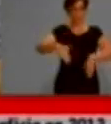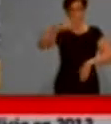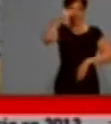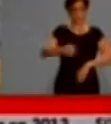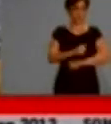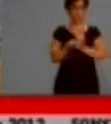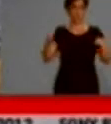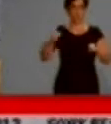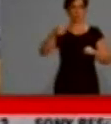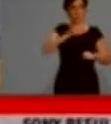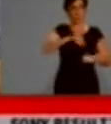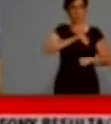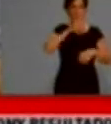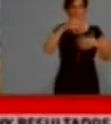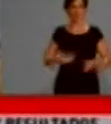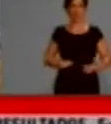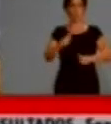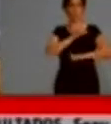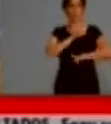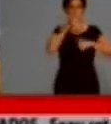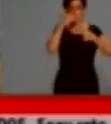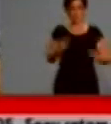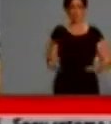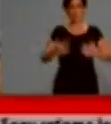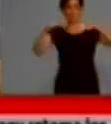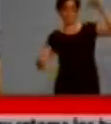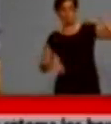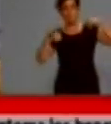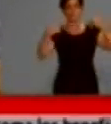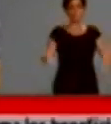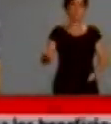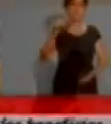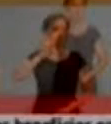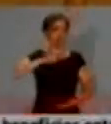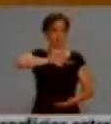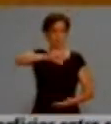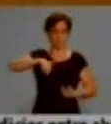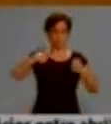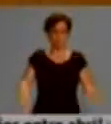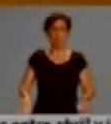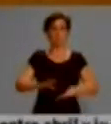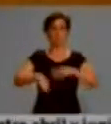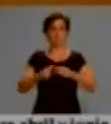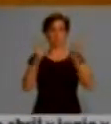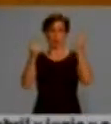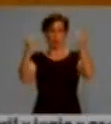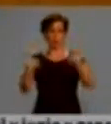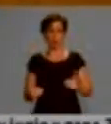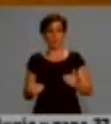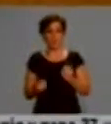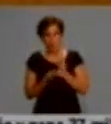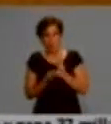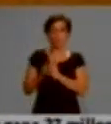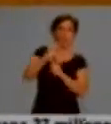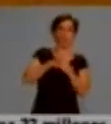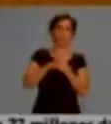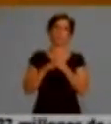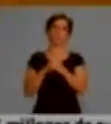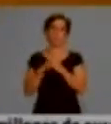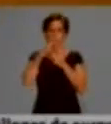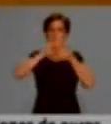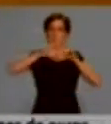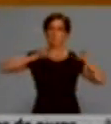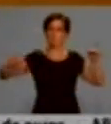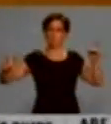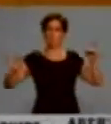hay más desempleo, más desigualdad, más pobreza, más corrupción y menos democracia. Y todo ello tiene más relación de lo que parece, porque crisis